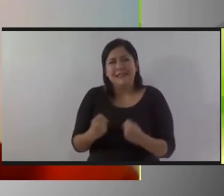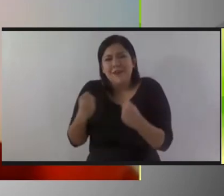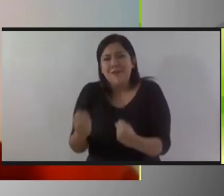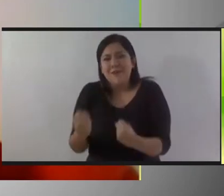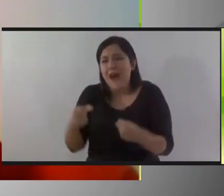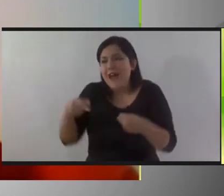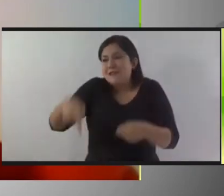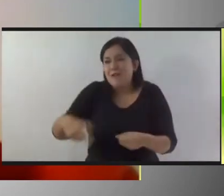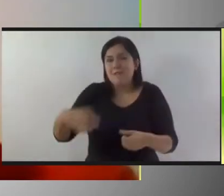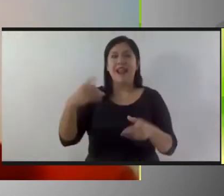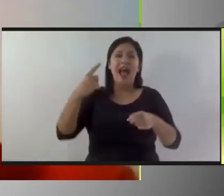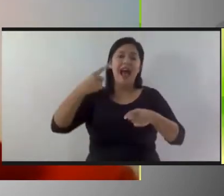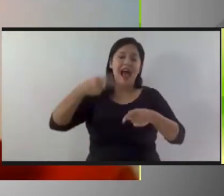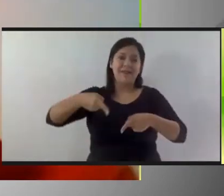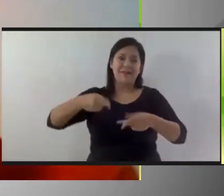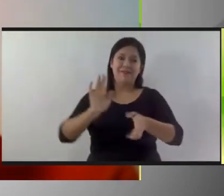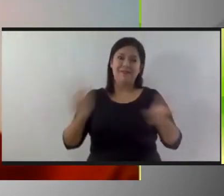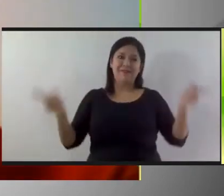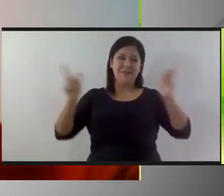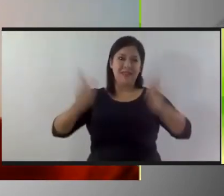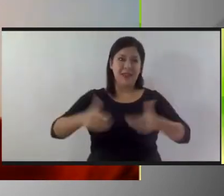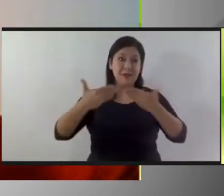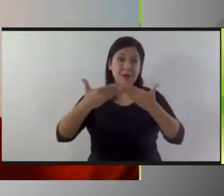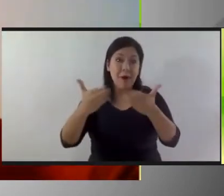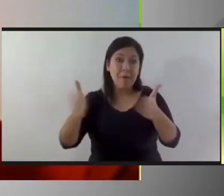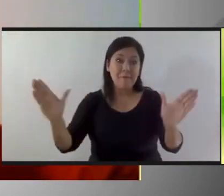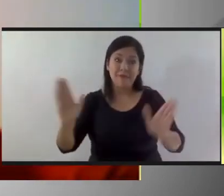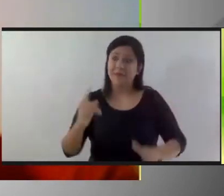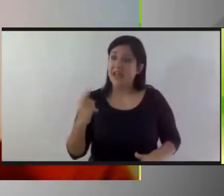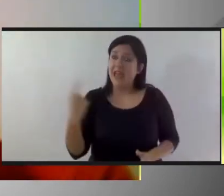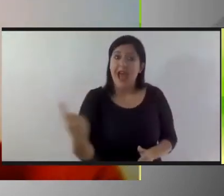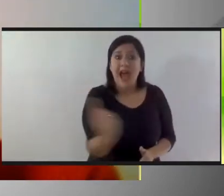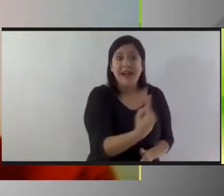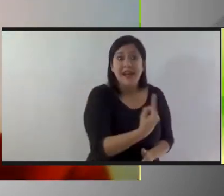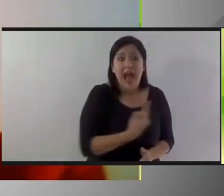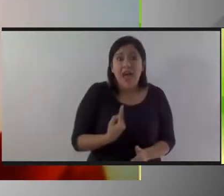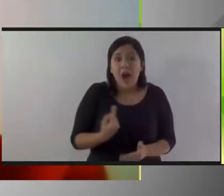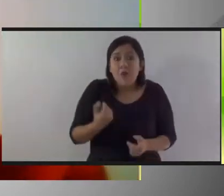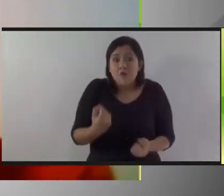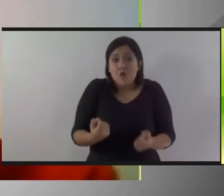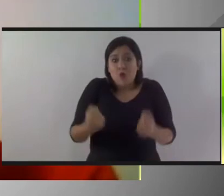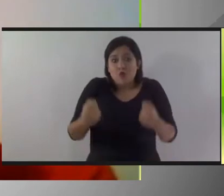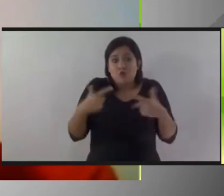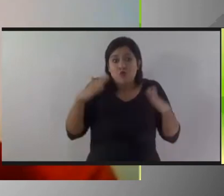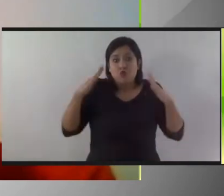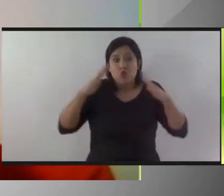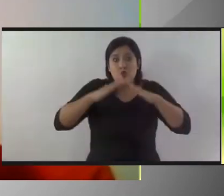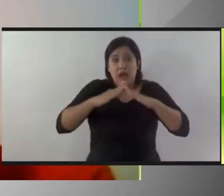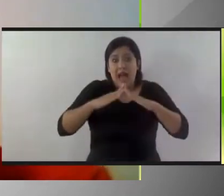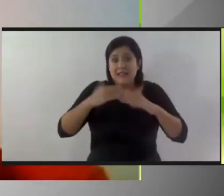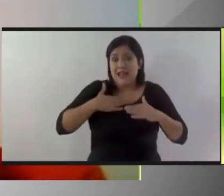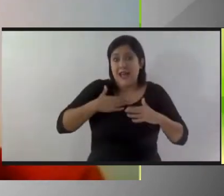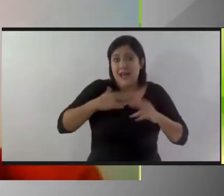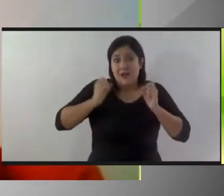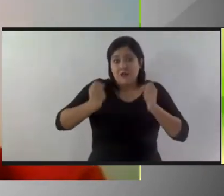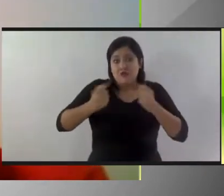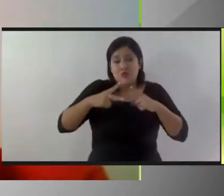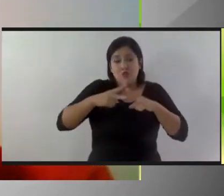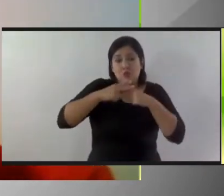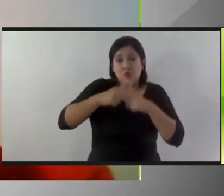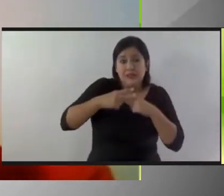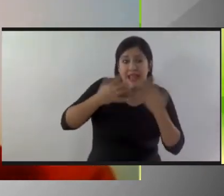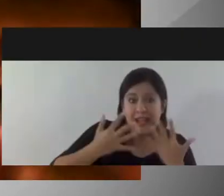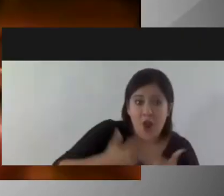inaugural. Por favor, tengan en cuenta que cada uno de nosotros está transmitiendo desde su casa, con su tecnología y